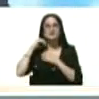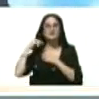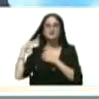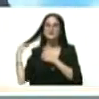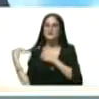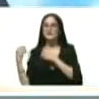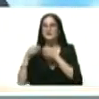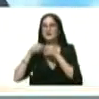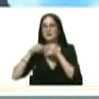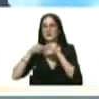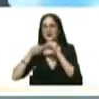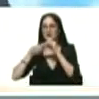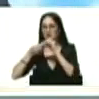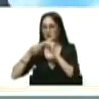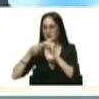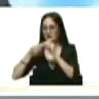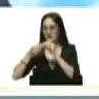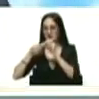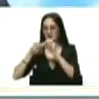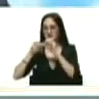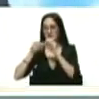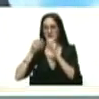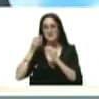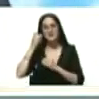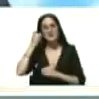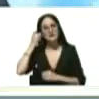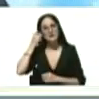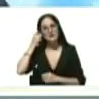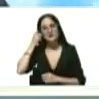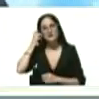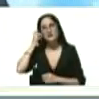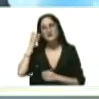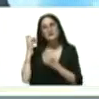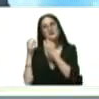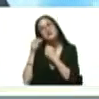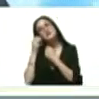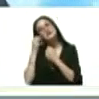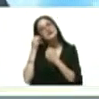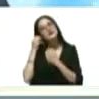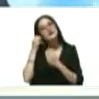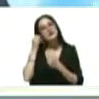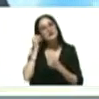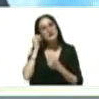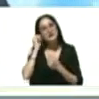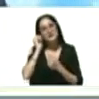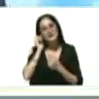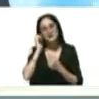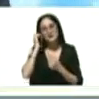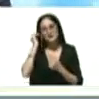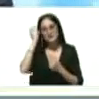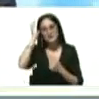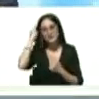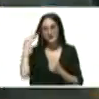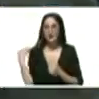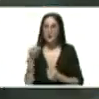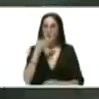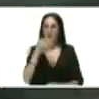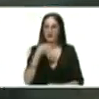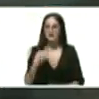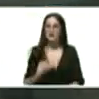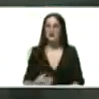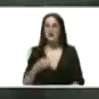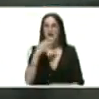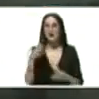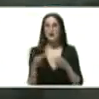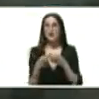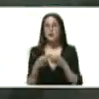Alcohólicas. Roger. Roque. Roque. Buenas tardes, déjeme presidente. Que Buenas tardes, presidente. Somos de la Cámara Venezolana